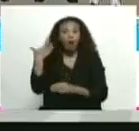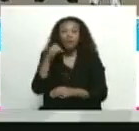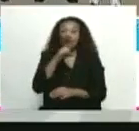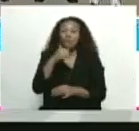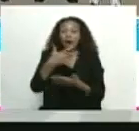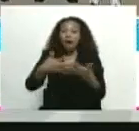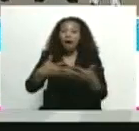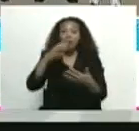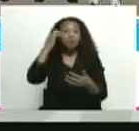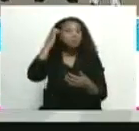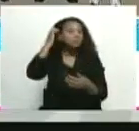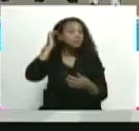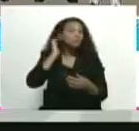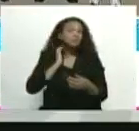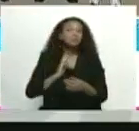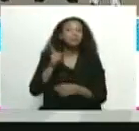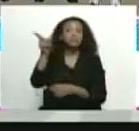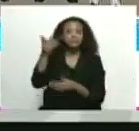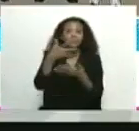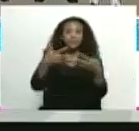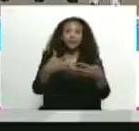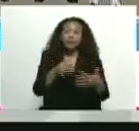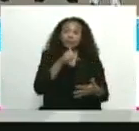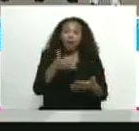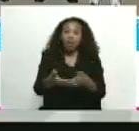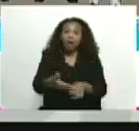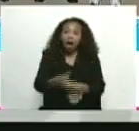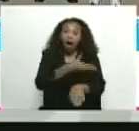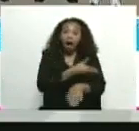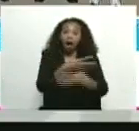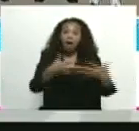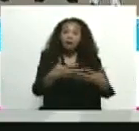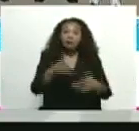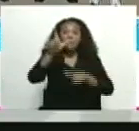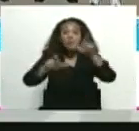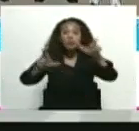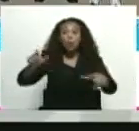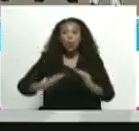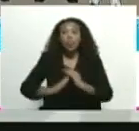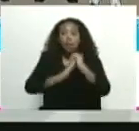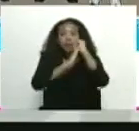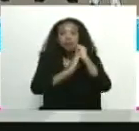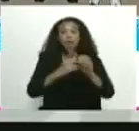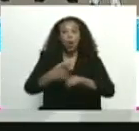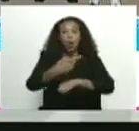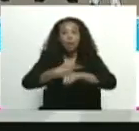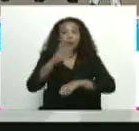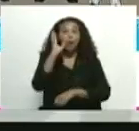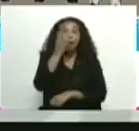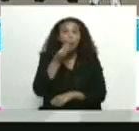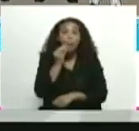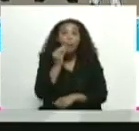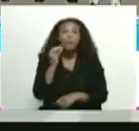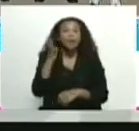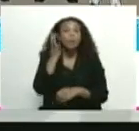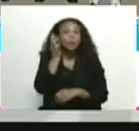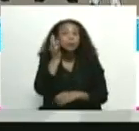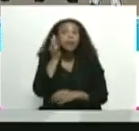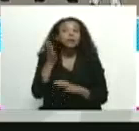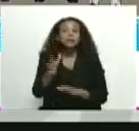informado, Yelitza Santaella, ¿ah? Y a los muchachos que están ahí, al joven, a la